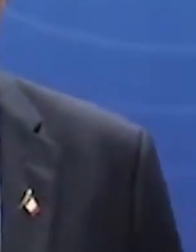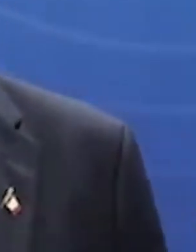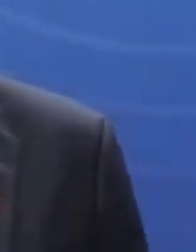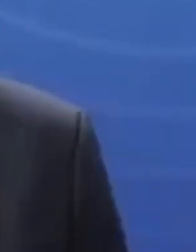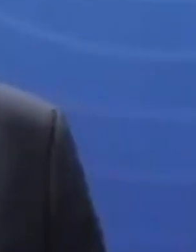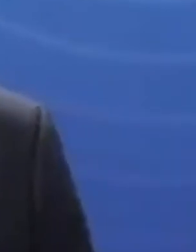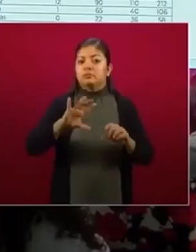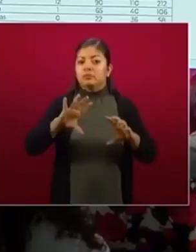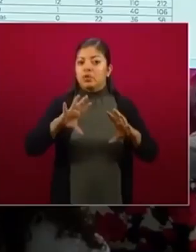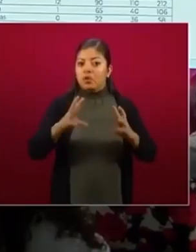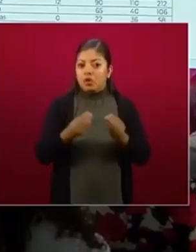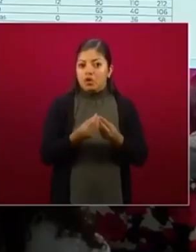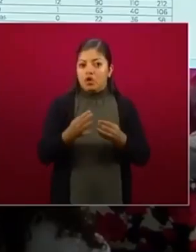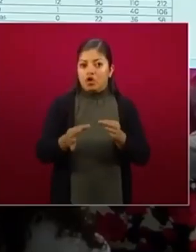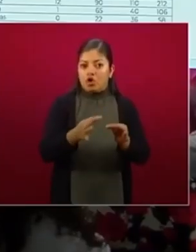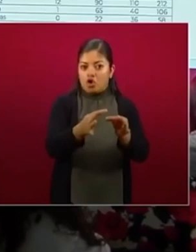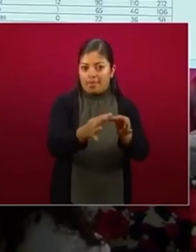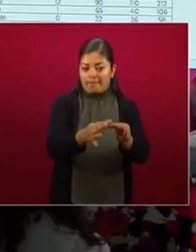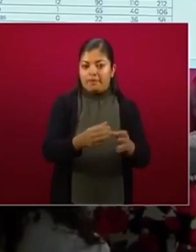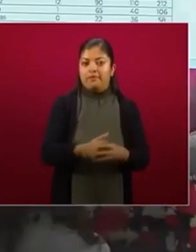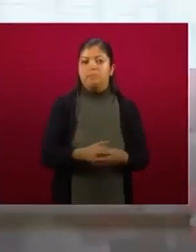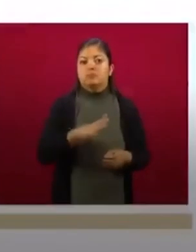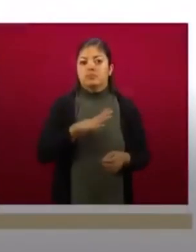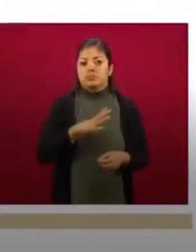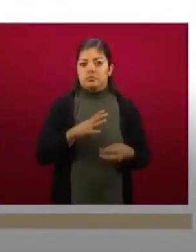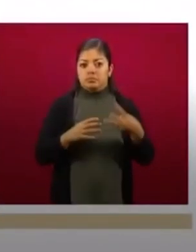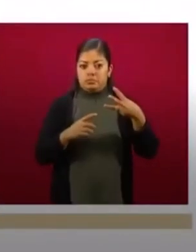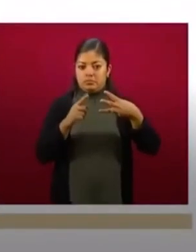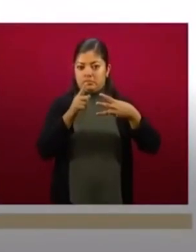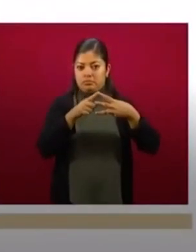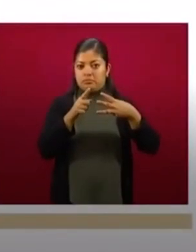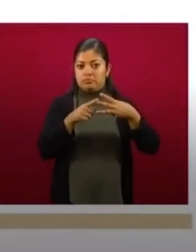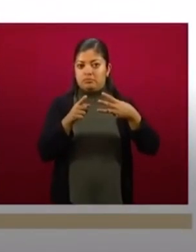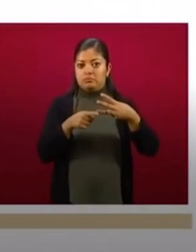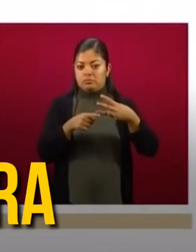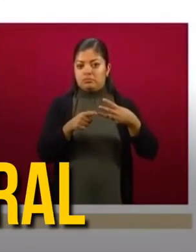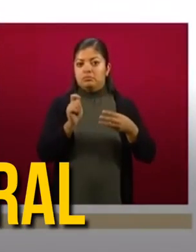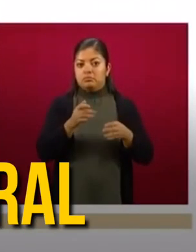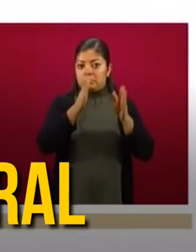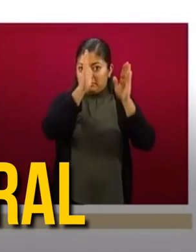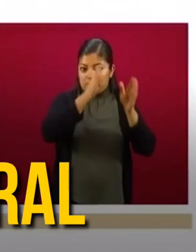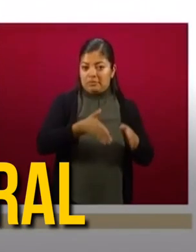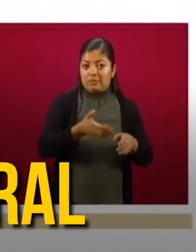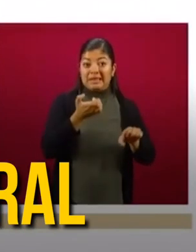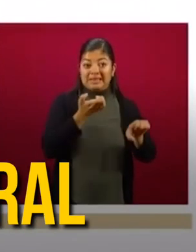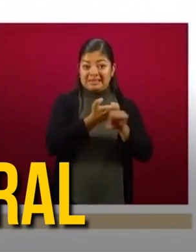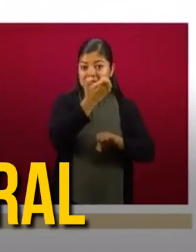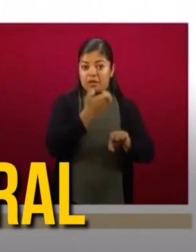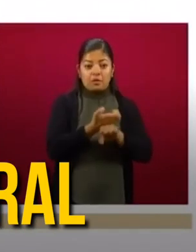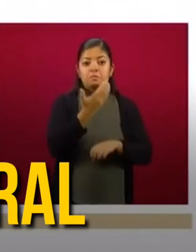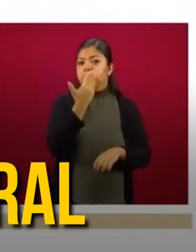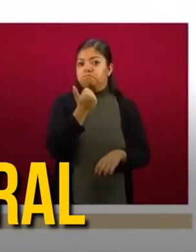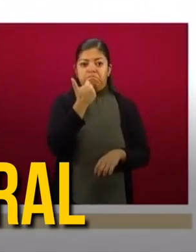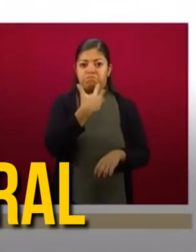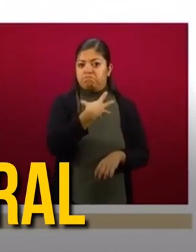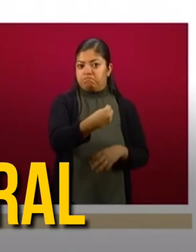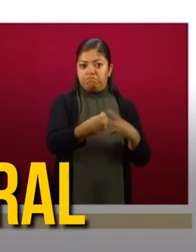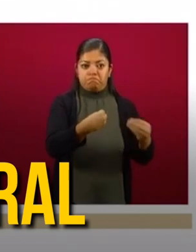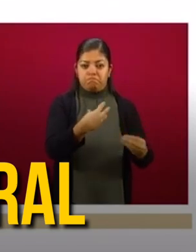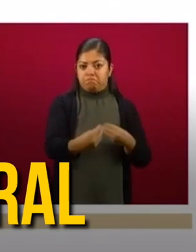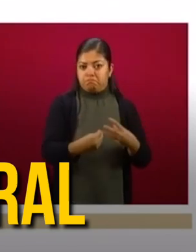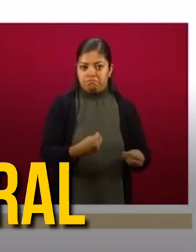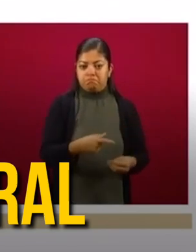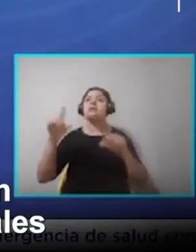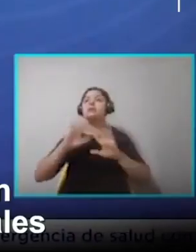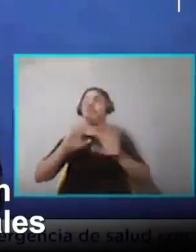hoy 18 de mayo. En un comunicado, detalló que en la entidad se habían catalogado algunos municipios con esa calidad por parte del gobierno